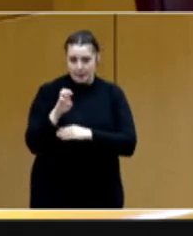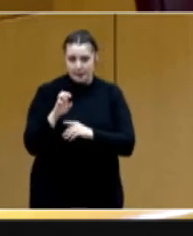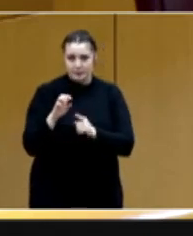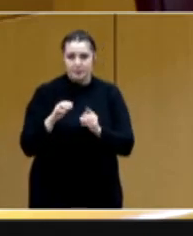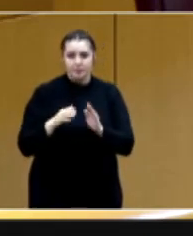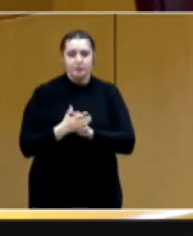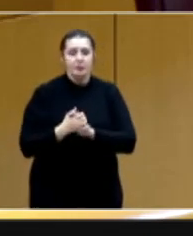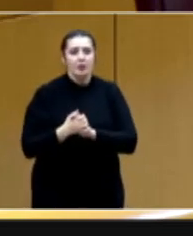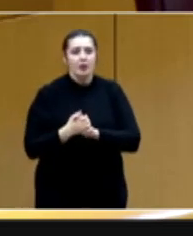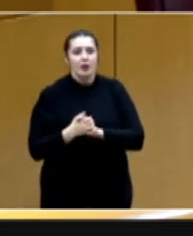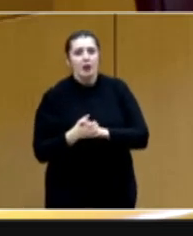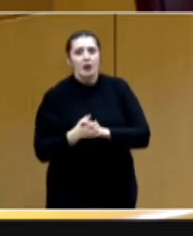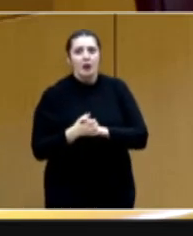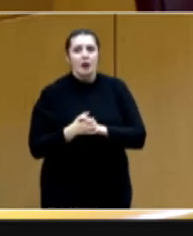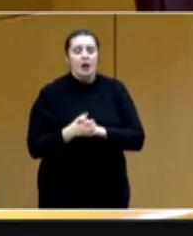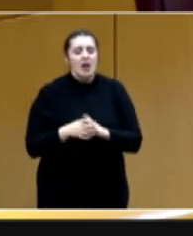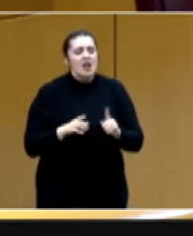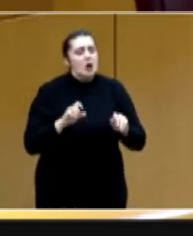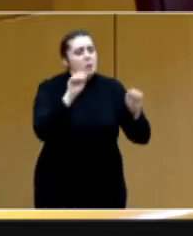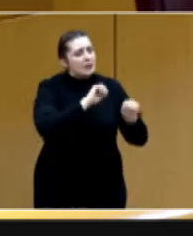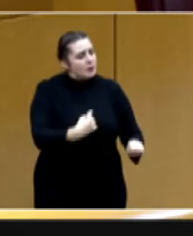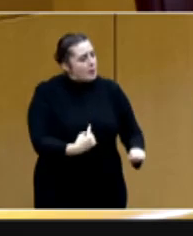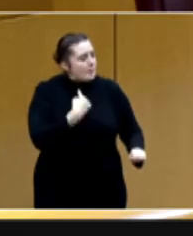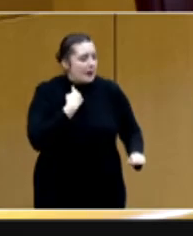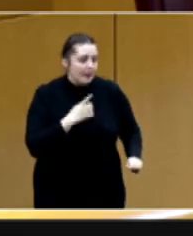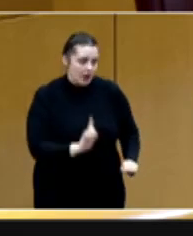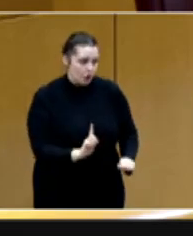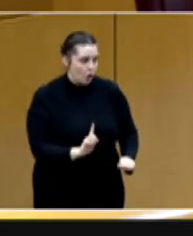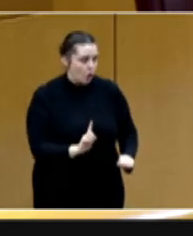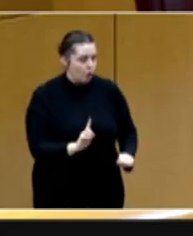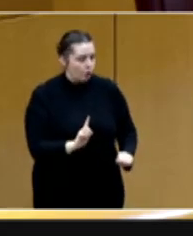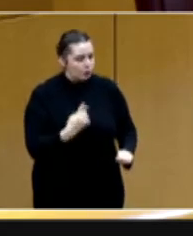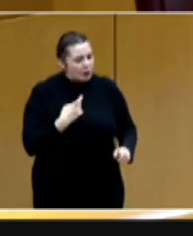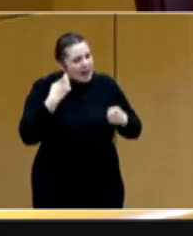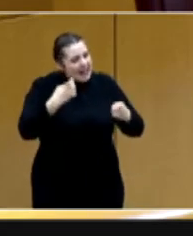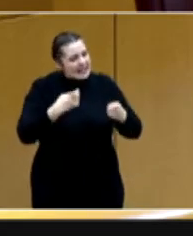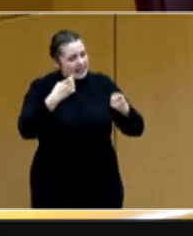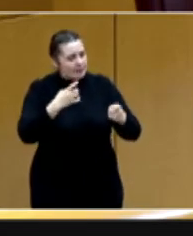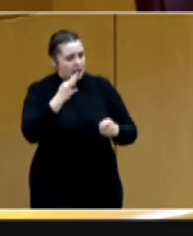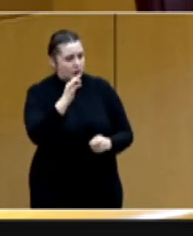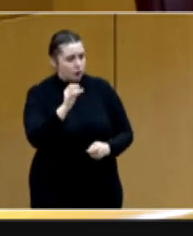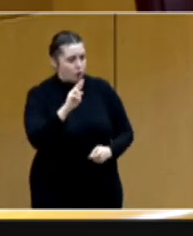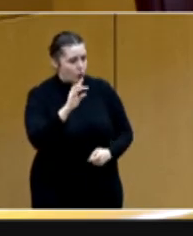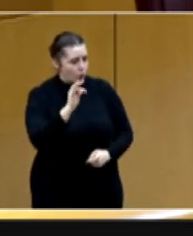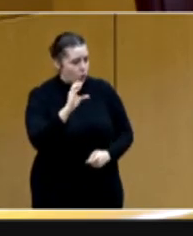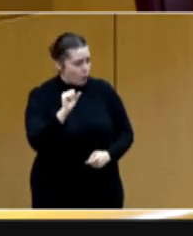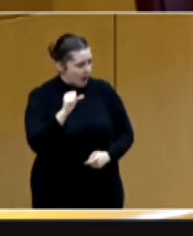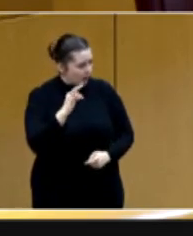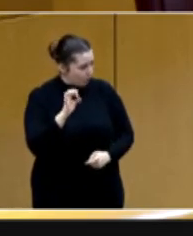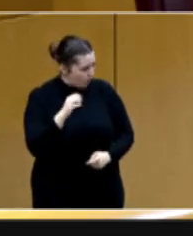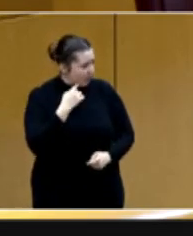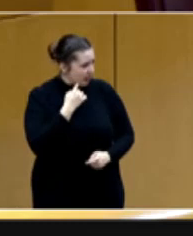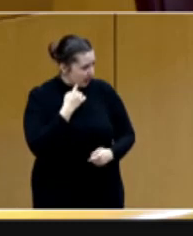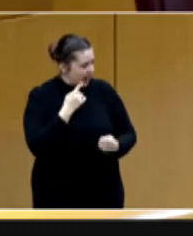desprotege esta Norma no desprotege lo que se está intentando comentaba torcuato Antes había un único